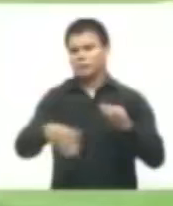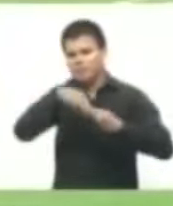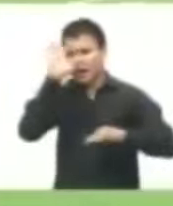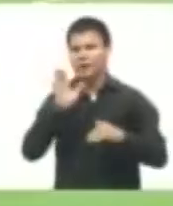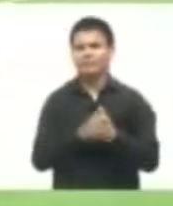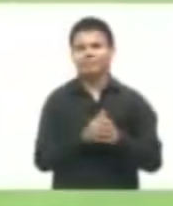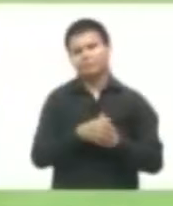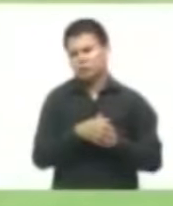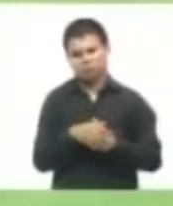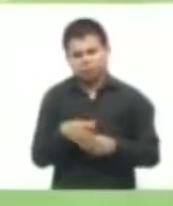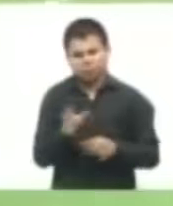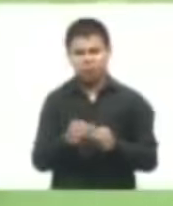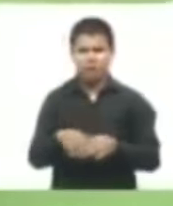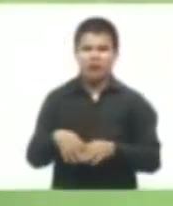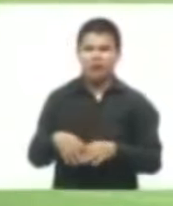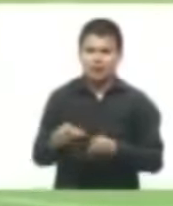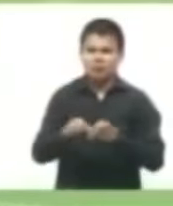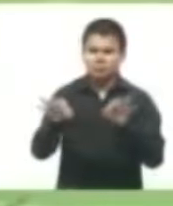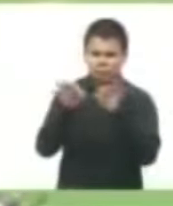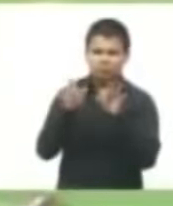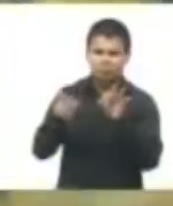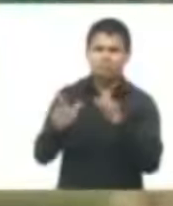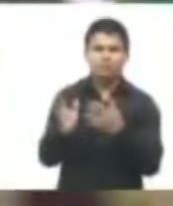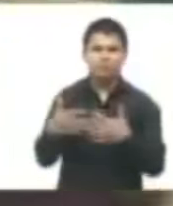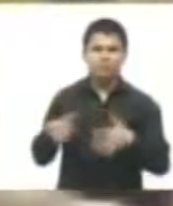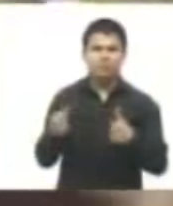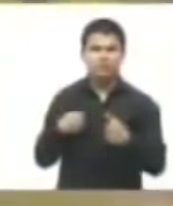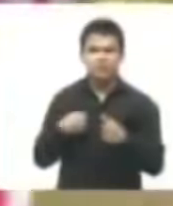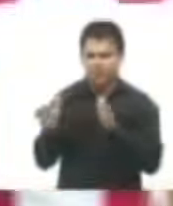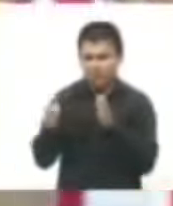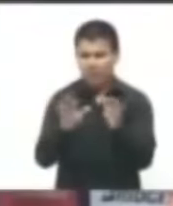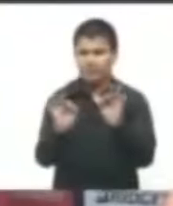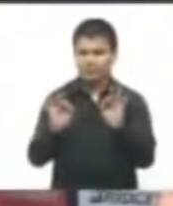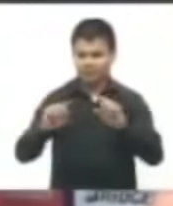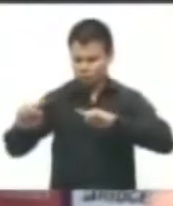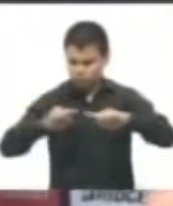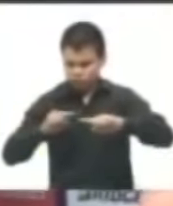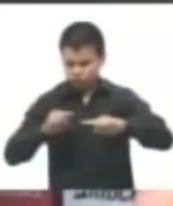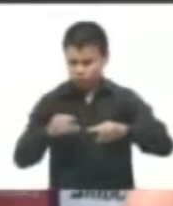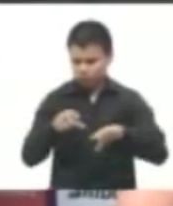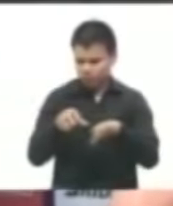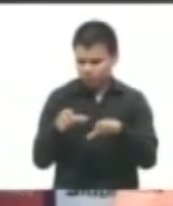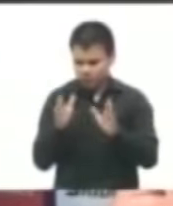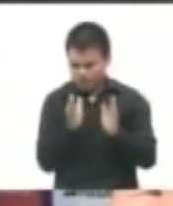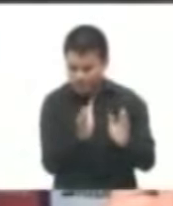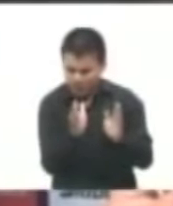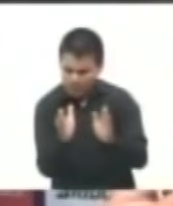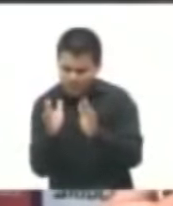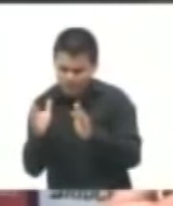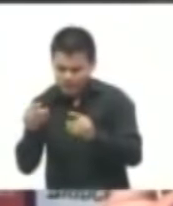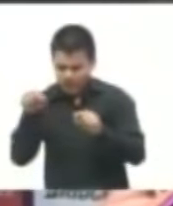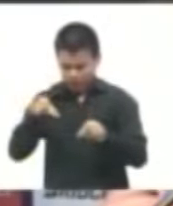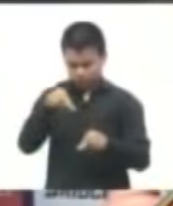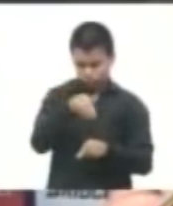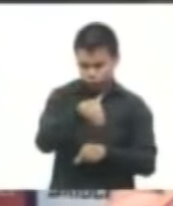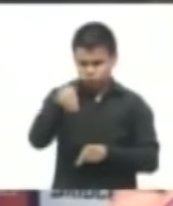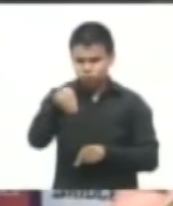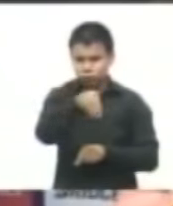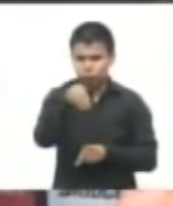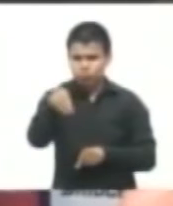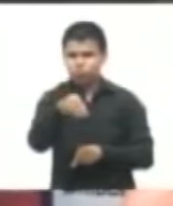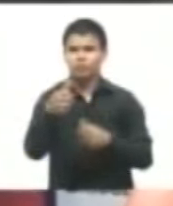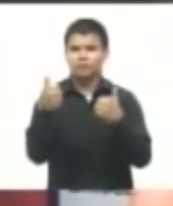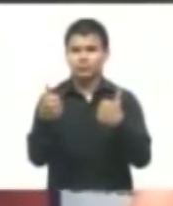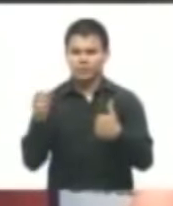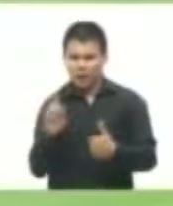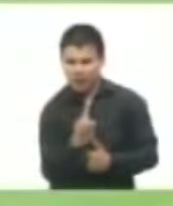partido y bueno, hay que seguir. El orden táctico primero, la seriedad, luego la personalidad que tuvo el